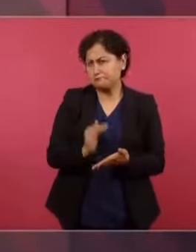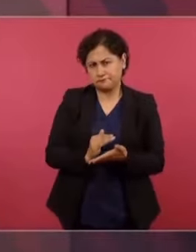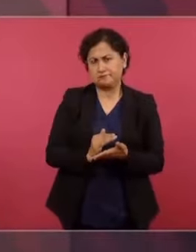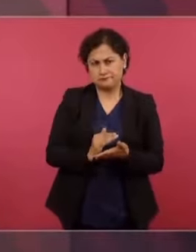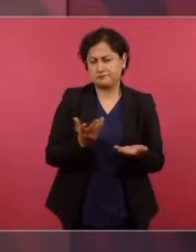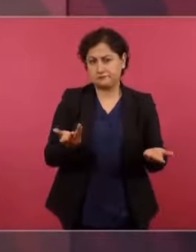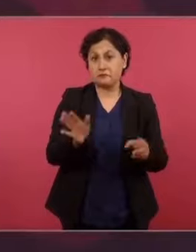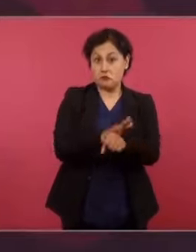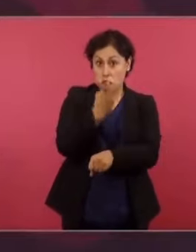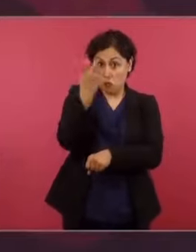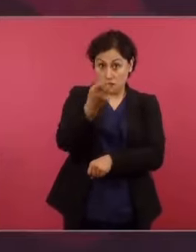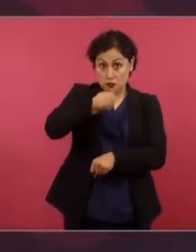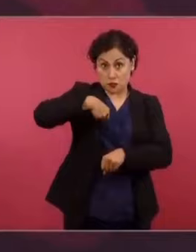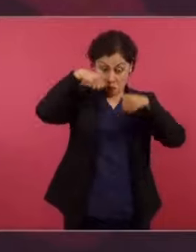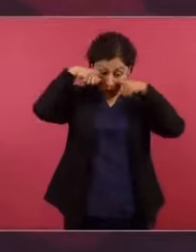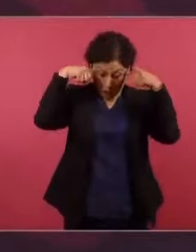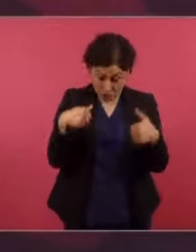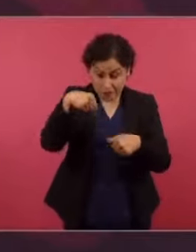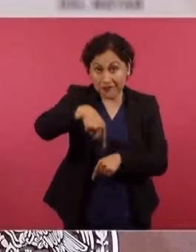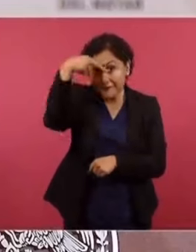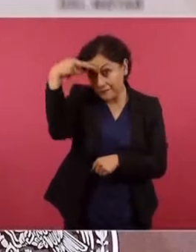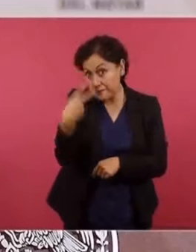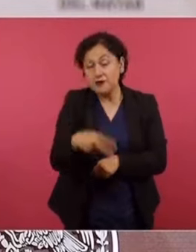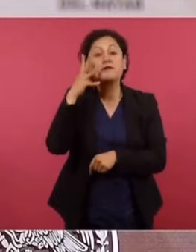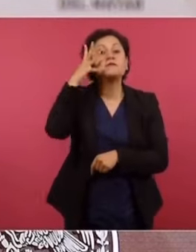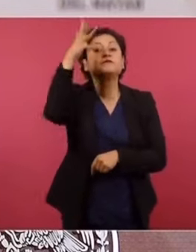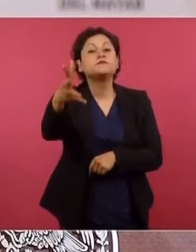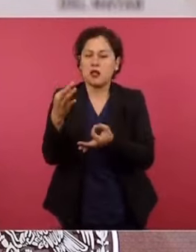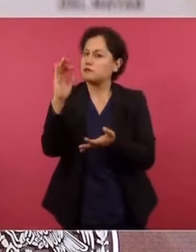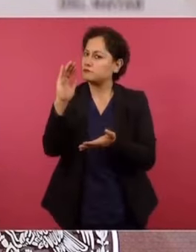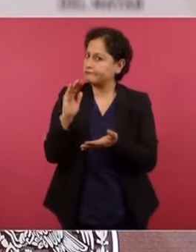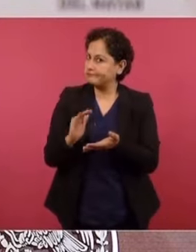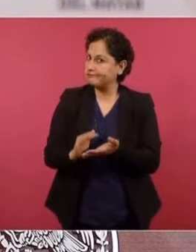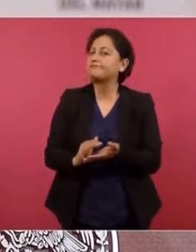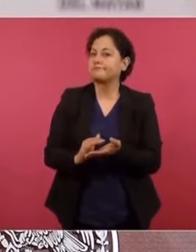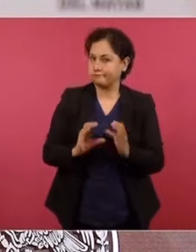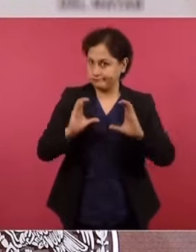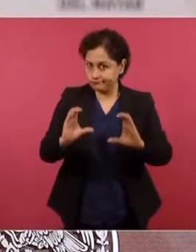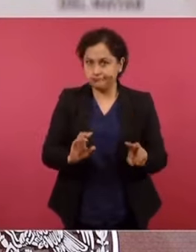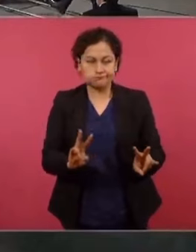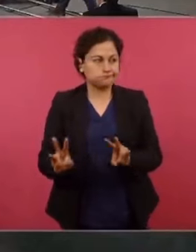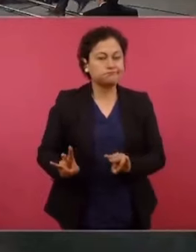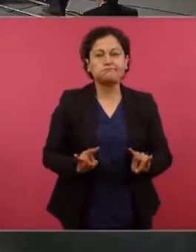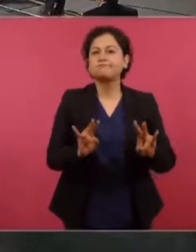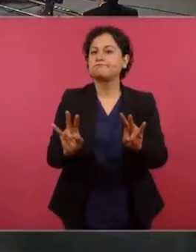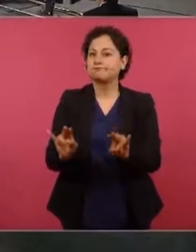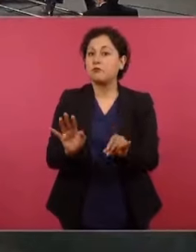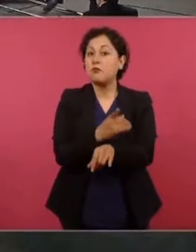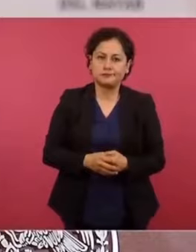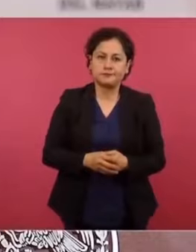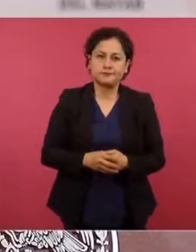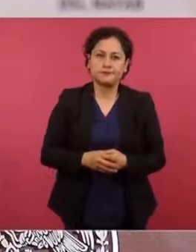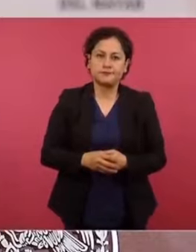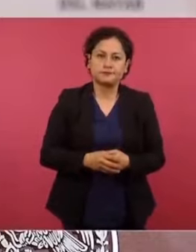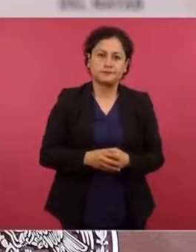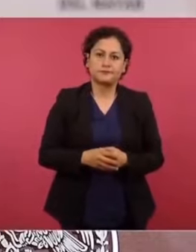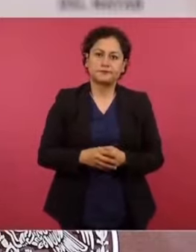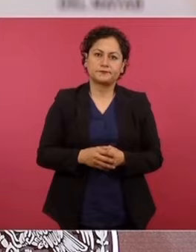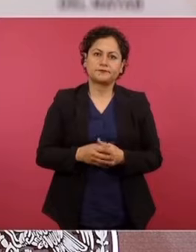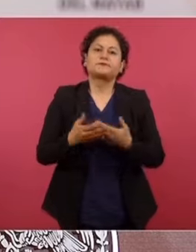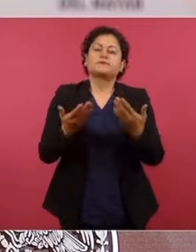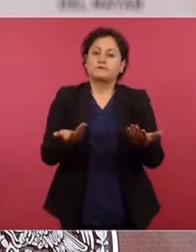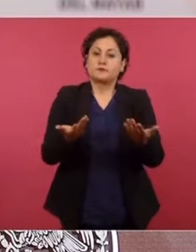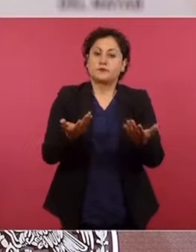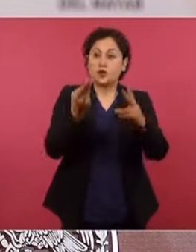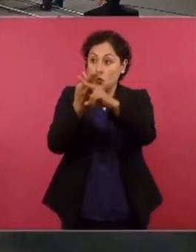cuidar mucho, mucho, mucho hacia adelante el que no aumente el consumo. Porque también cuando aumenta el consumo hay más violencia. ¿Dónde tenemos más